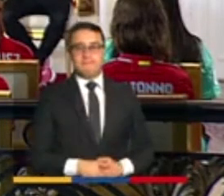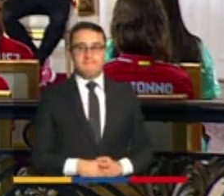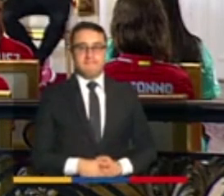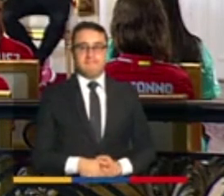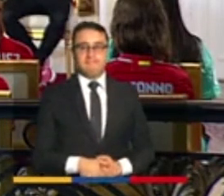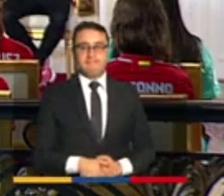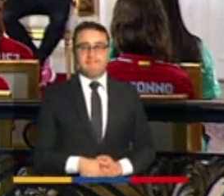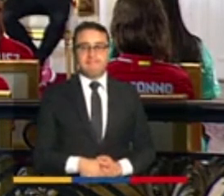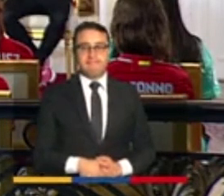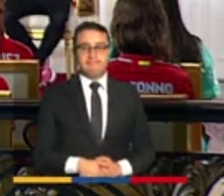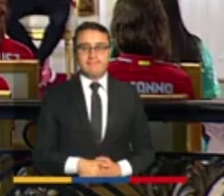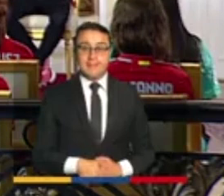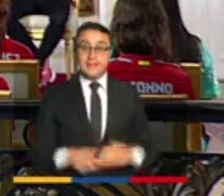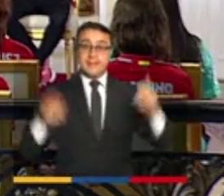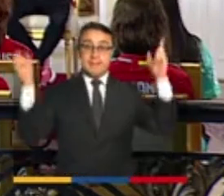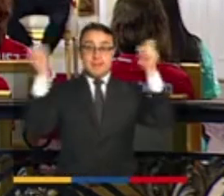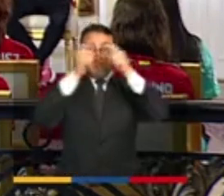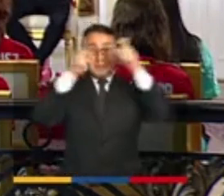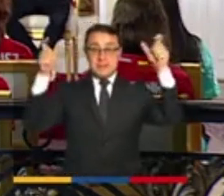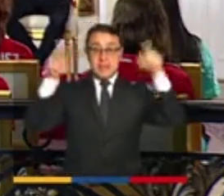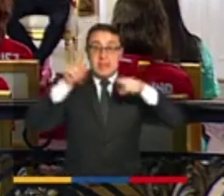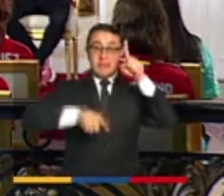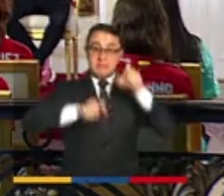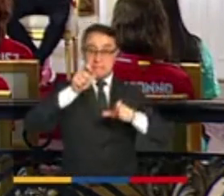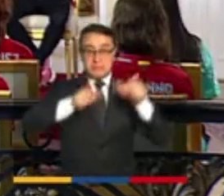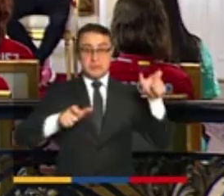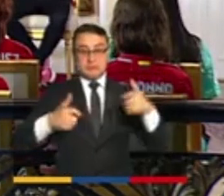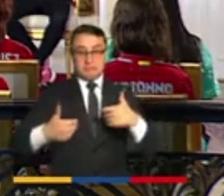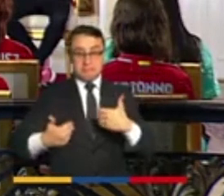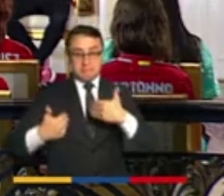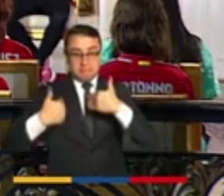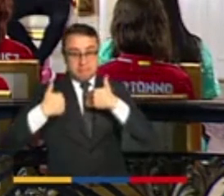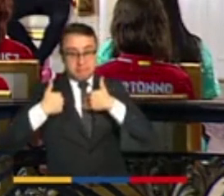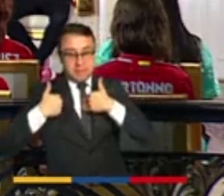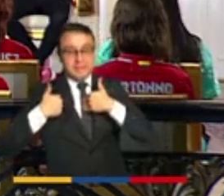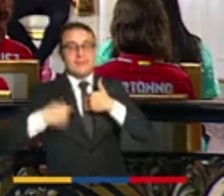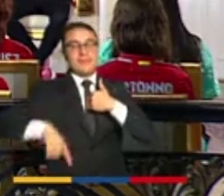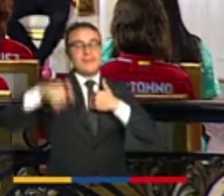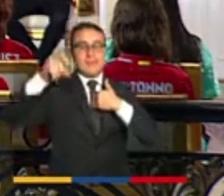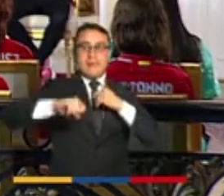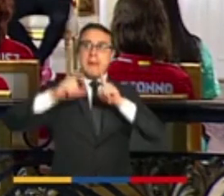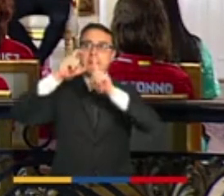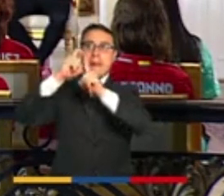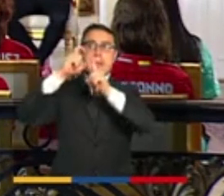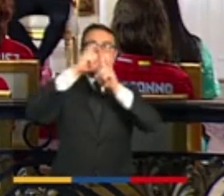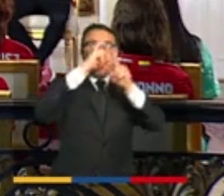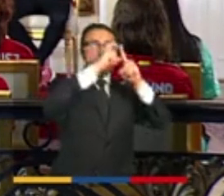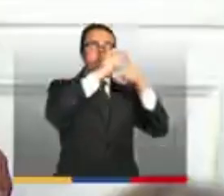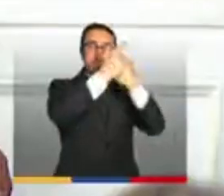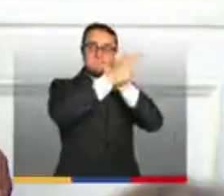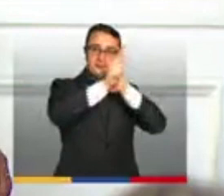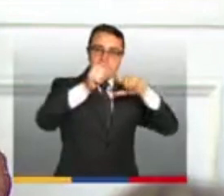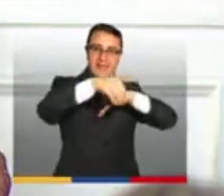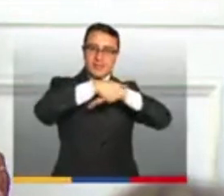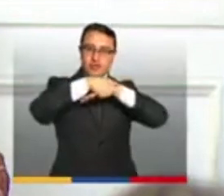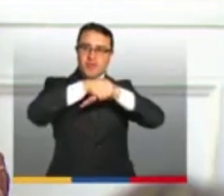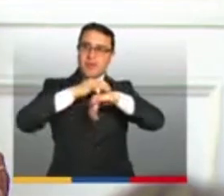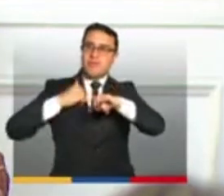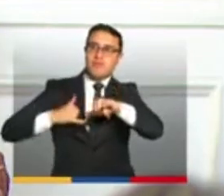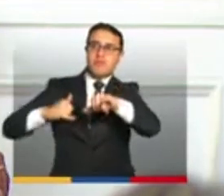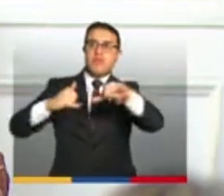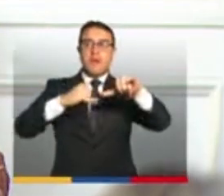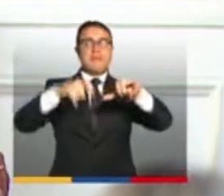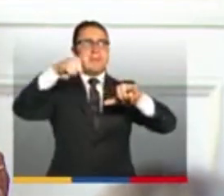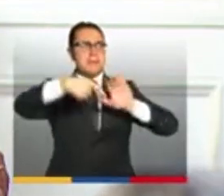y a cierta parte de la sociedad colombiana le corresponde generalizar estos términos. Y aquí, para